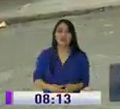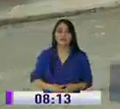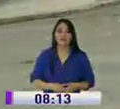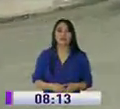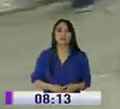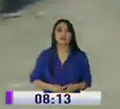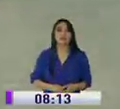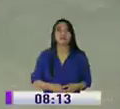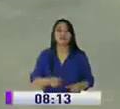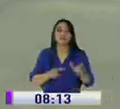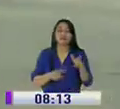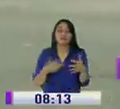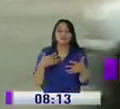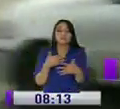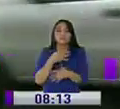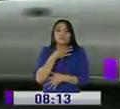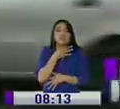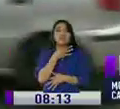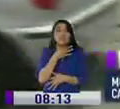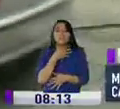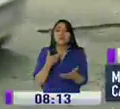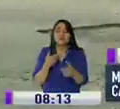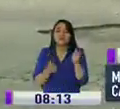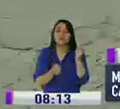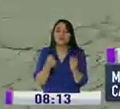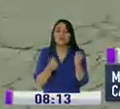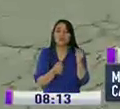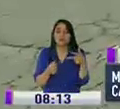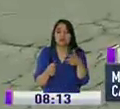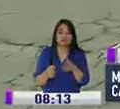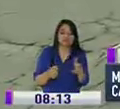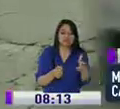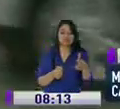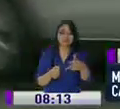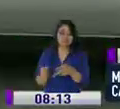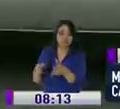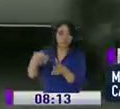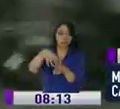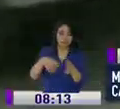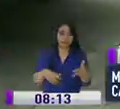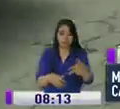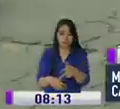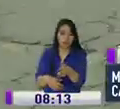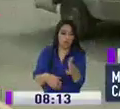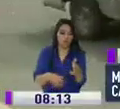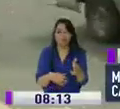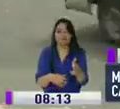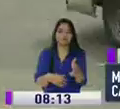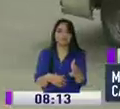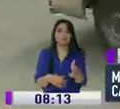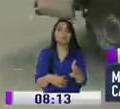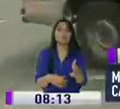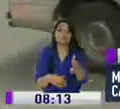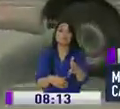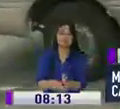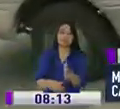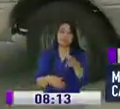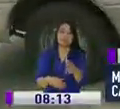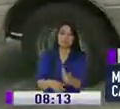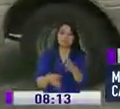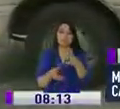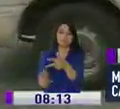de varios moradores del sector es que los conductores, al intentar que sus vehículos no caigan en los baches, realizan varias maniobras que